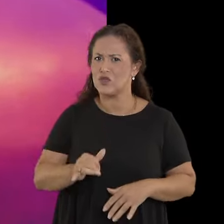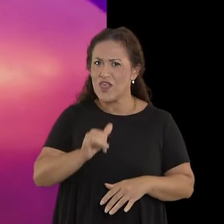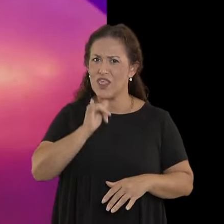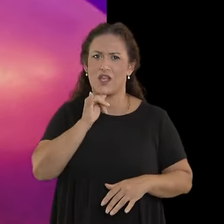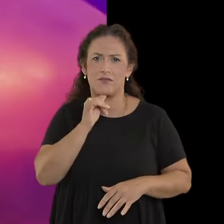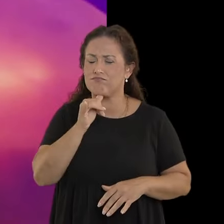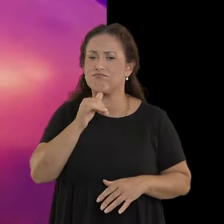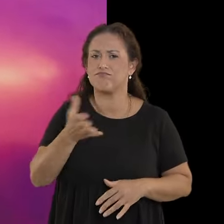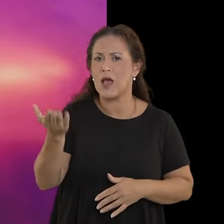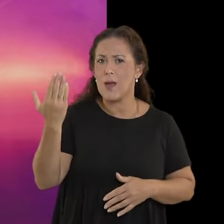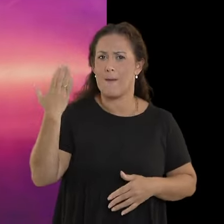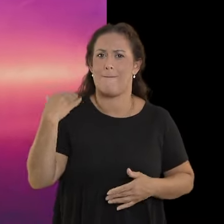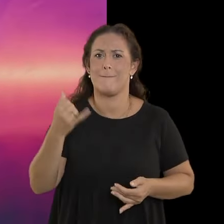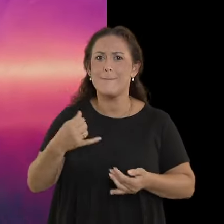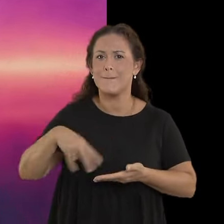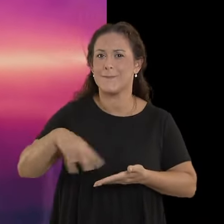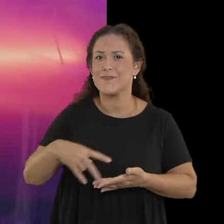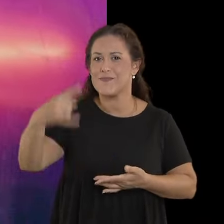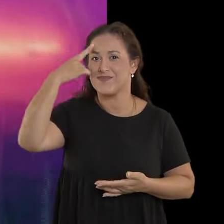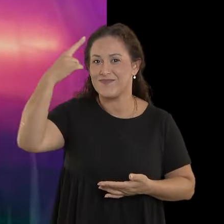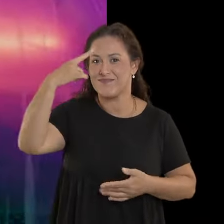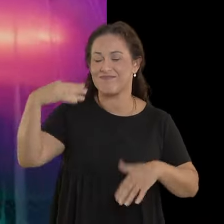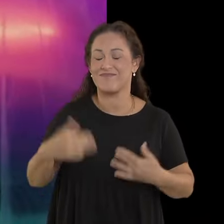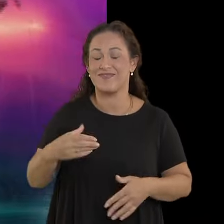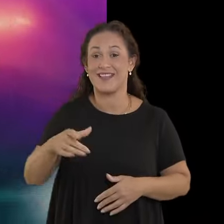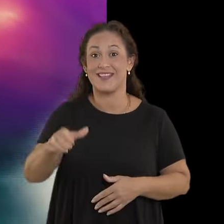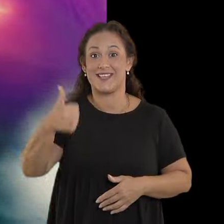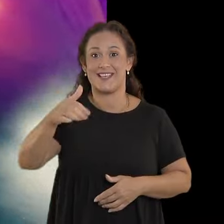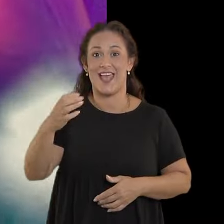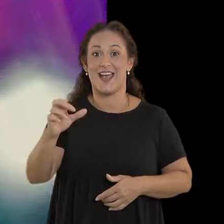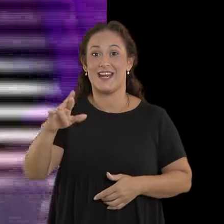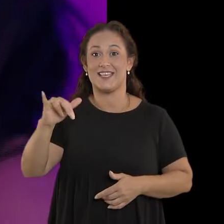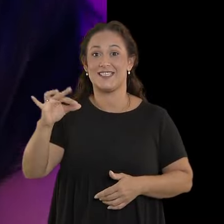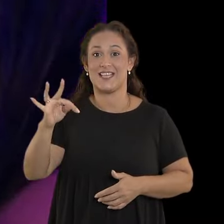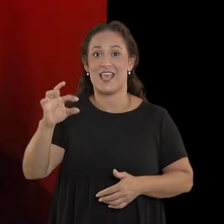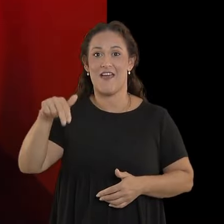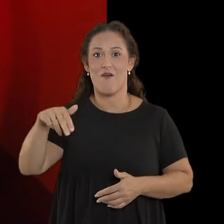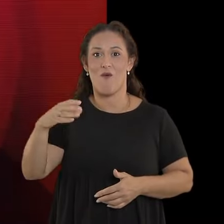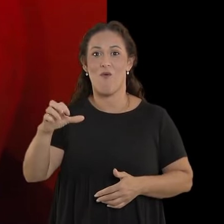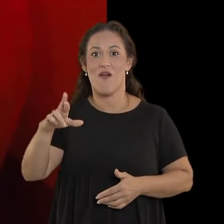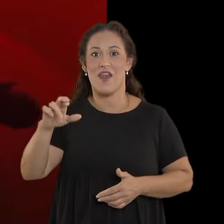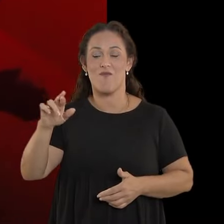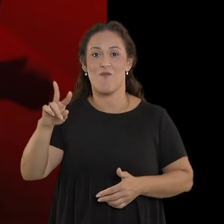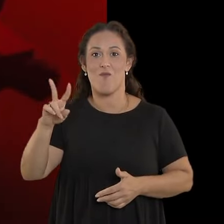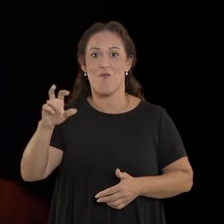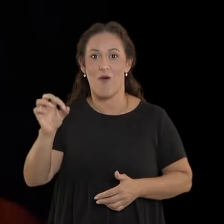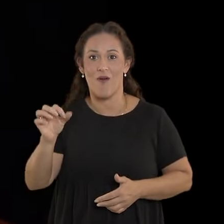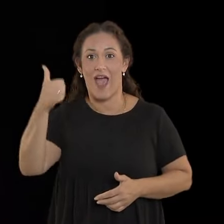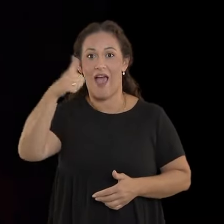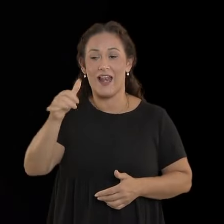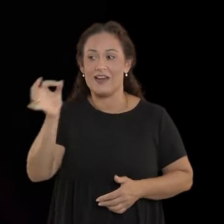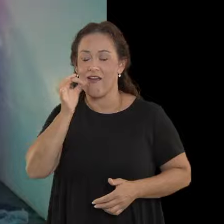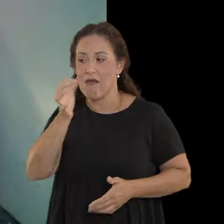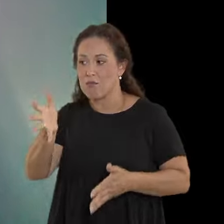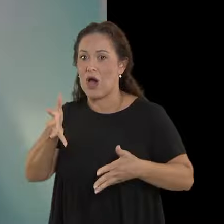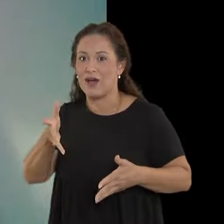suficiente. Aquella noche de perreo no sale de mi mente. Cristian Cuervo, a ti te puede ella, a nosotros nos puedes tú. Bueno,